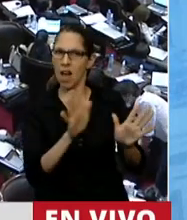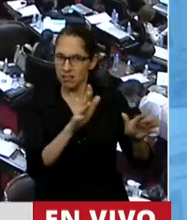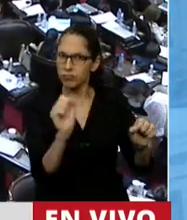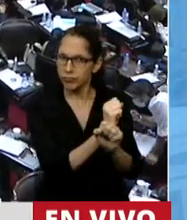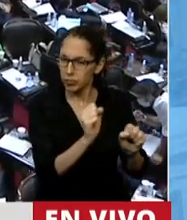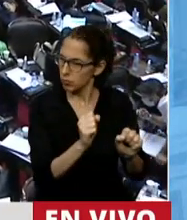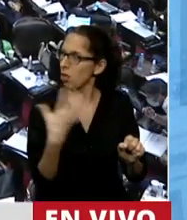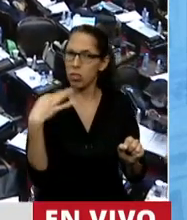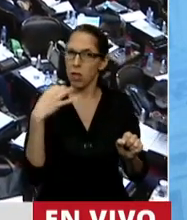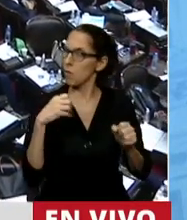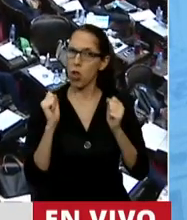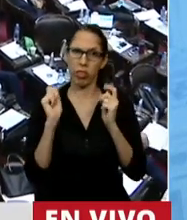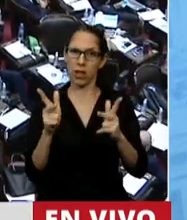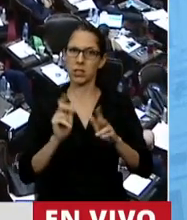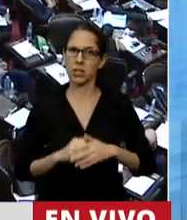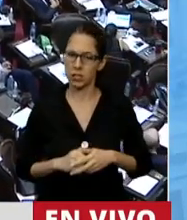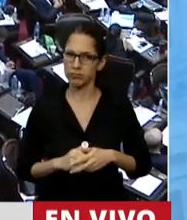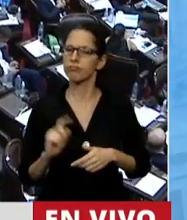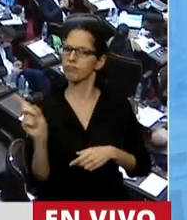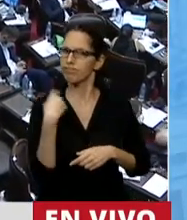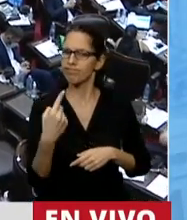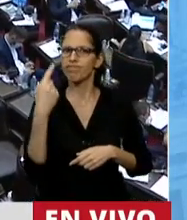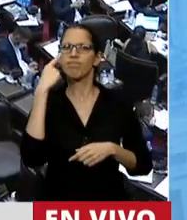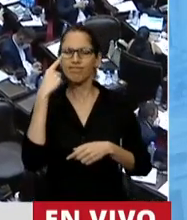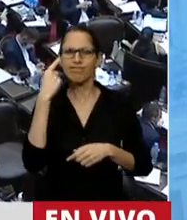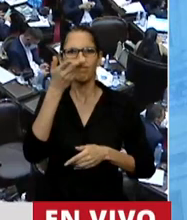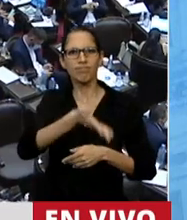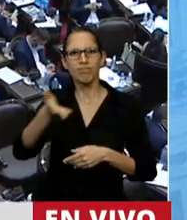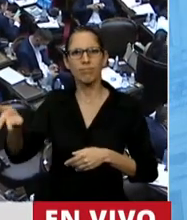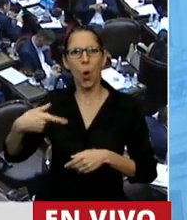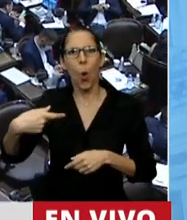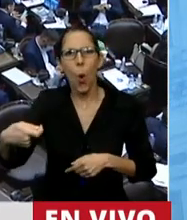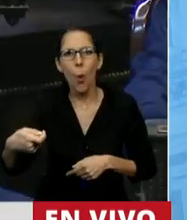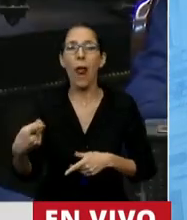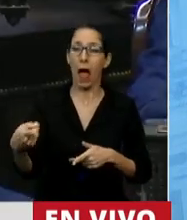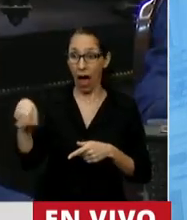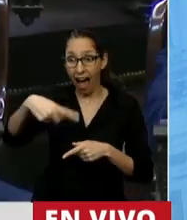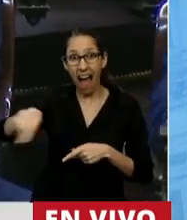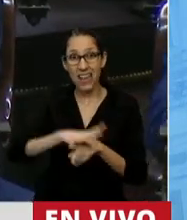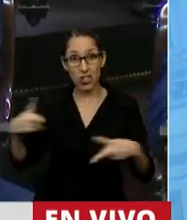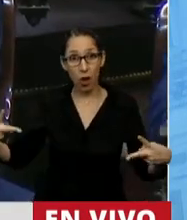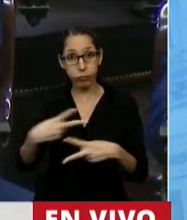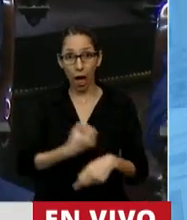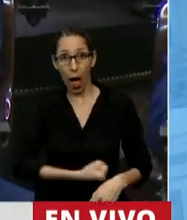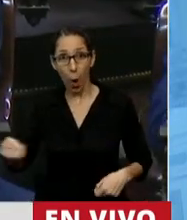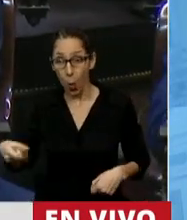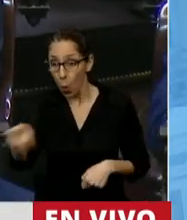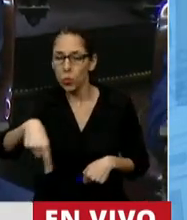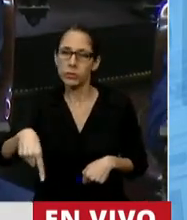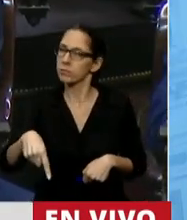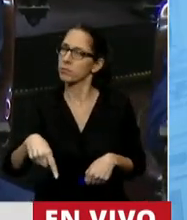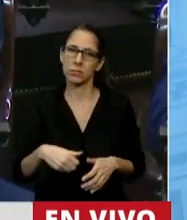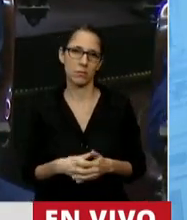que decir quienes realmente creemos que nuestros jubilados no pueden ser variables de ajuste. Bueno, vamos a este proyecto.